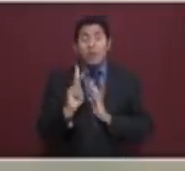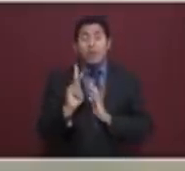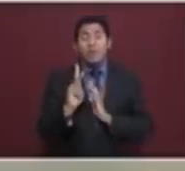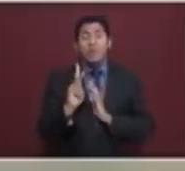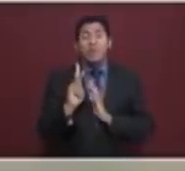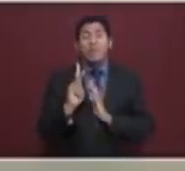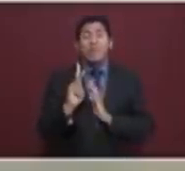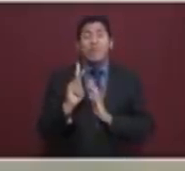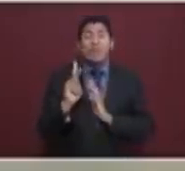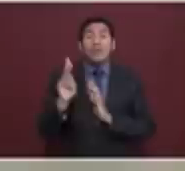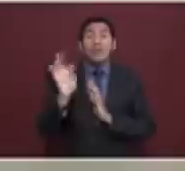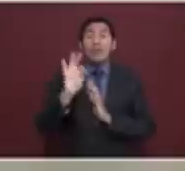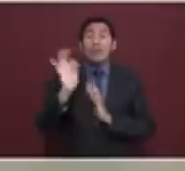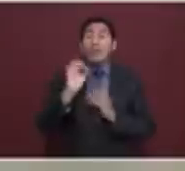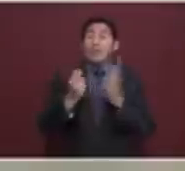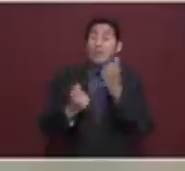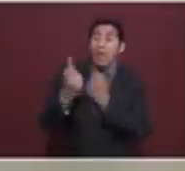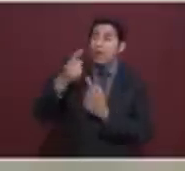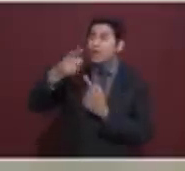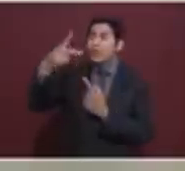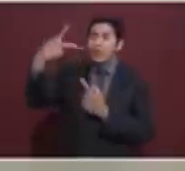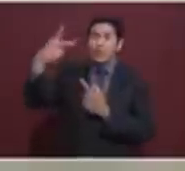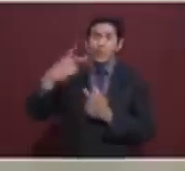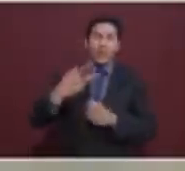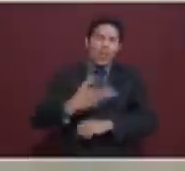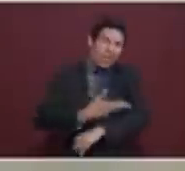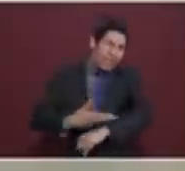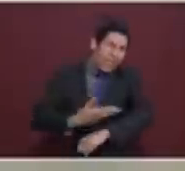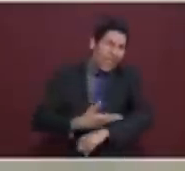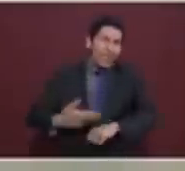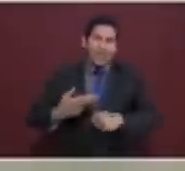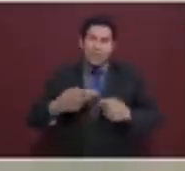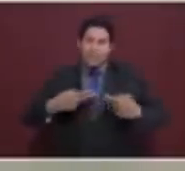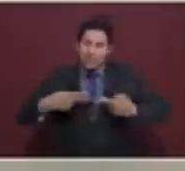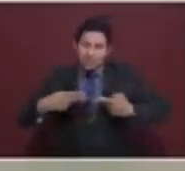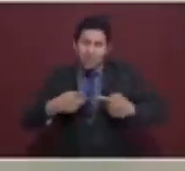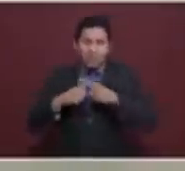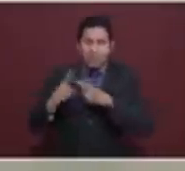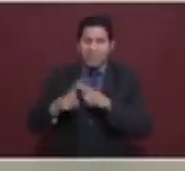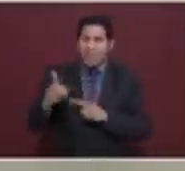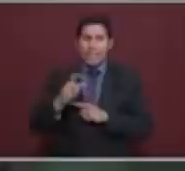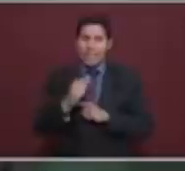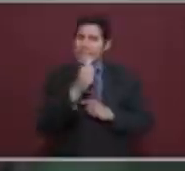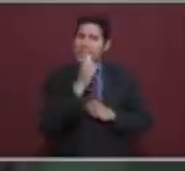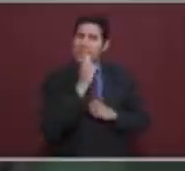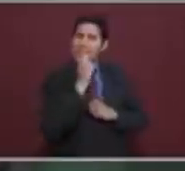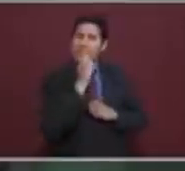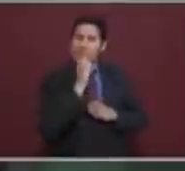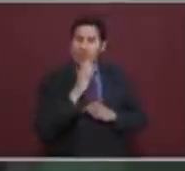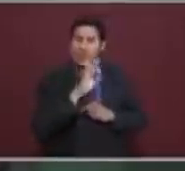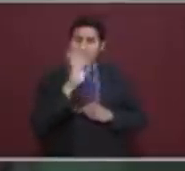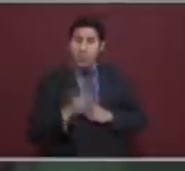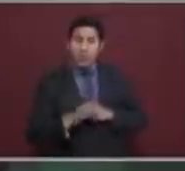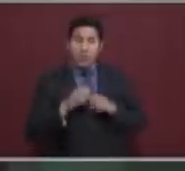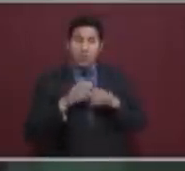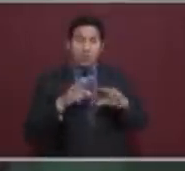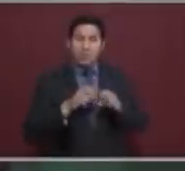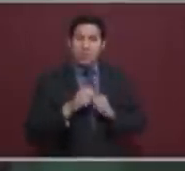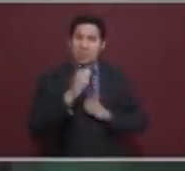hay a trámites que impiden que sea expedito